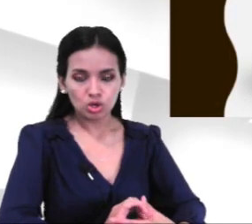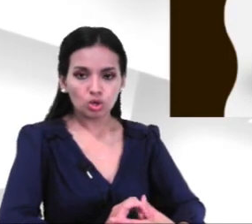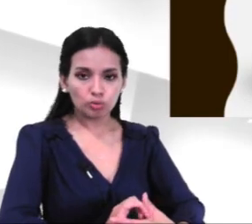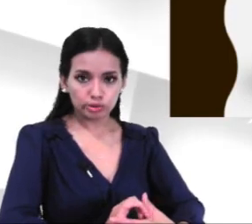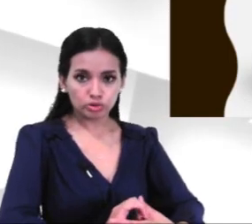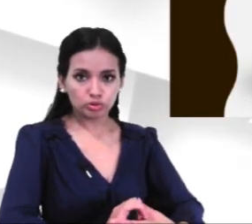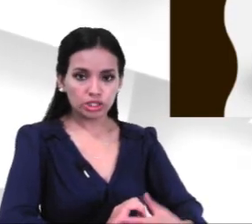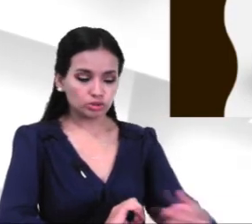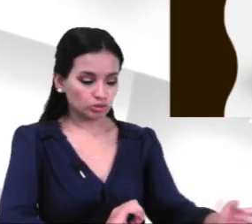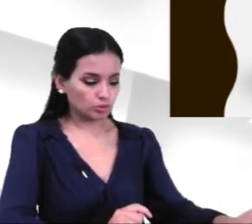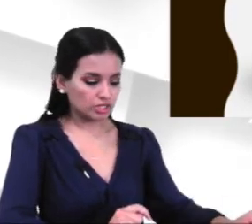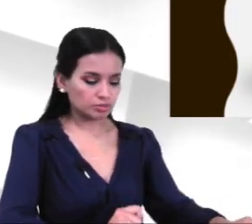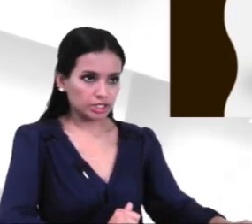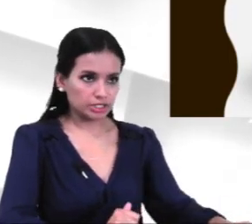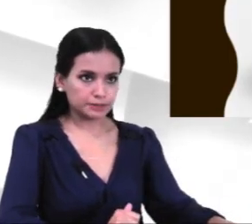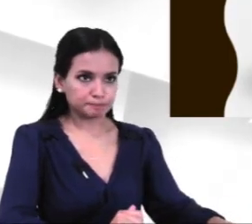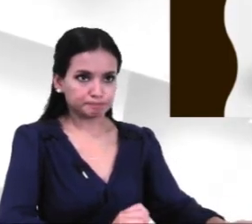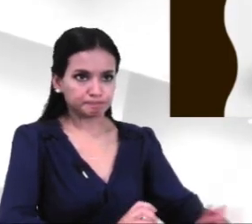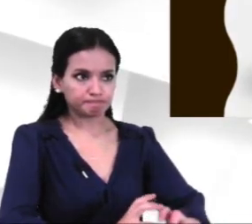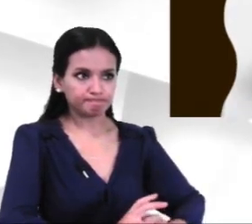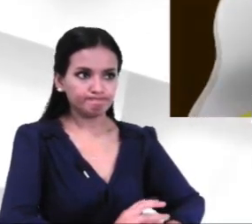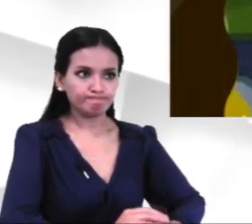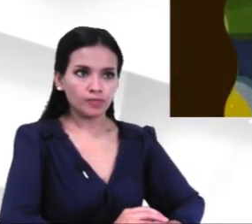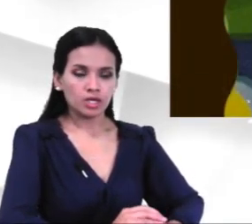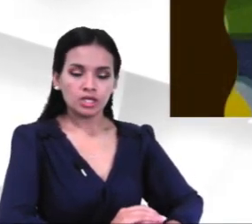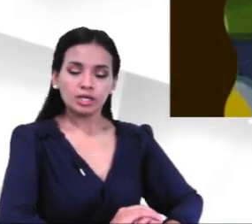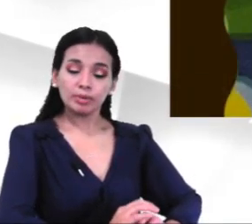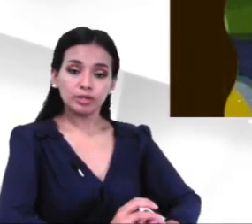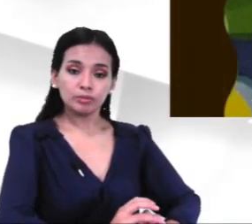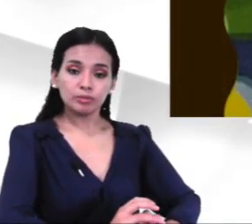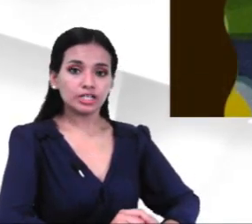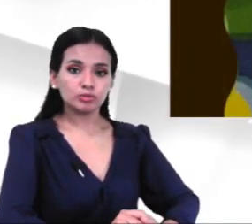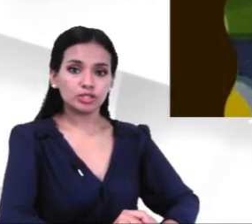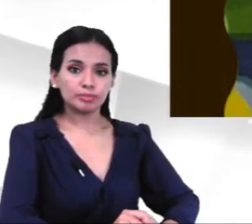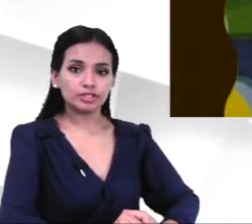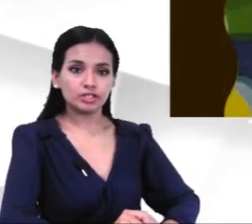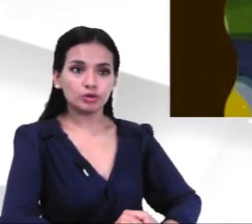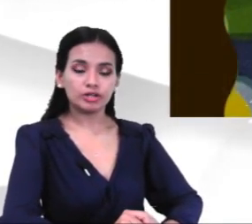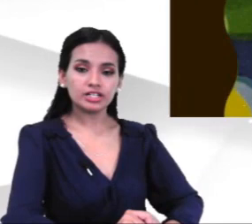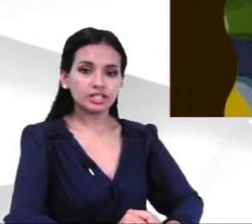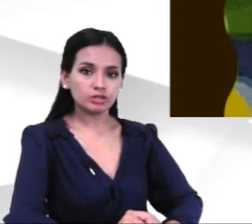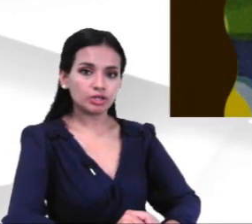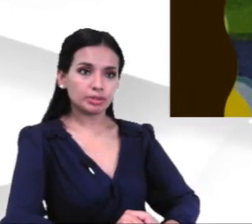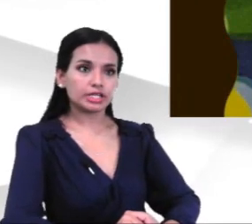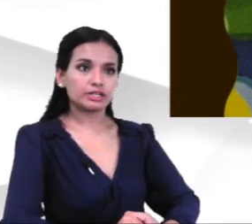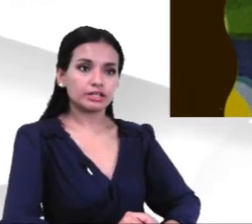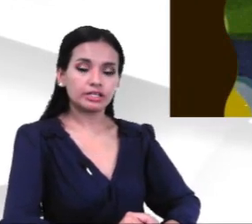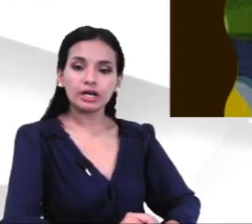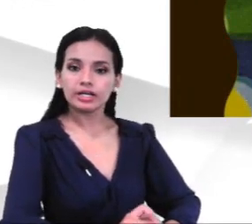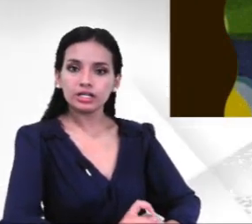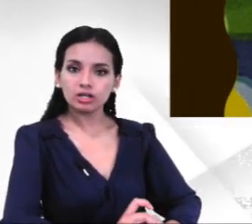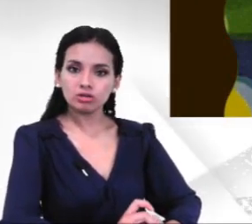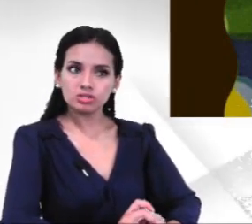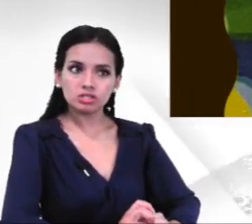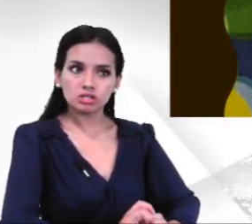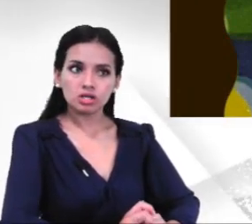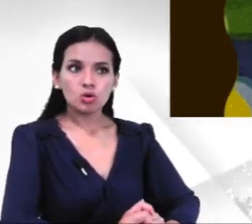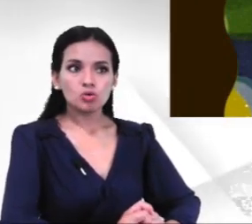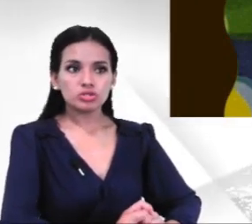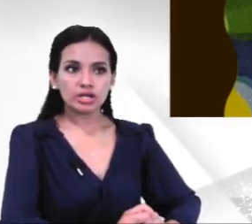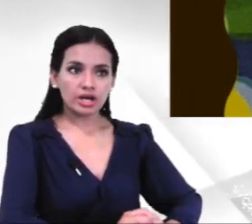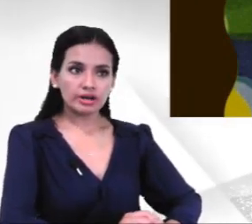como lo son las tortugas marinas y para demostrar que hemos aprendido realizarán una pequeña tarea en qué